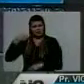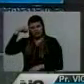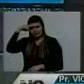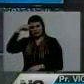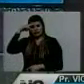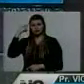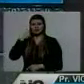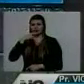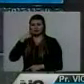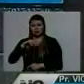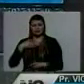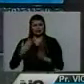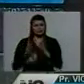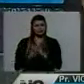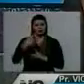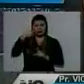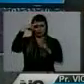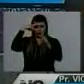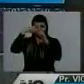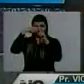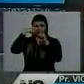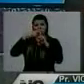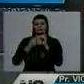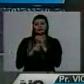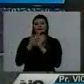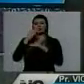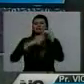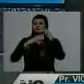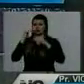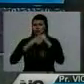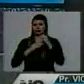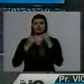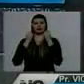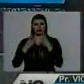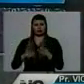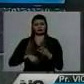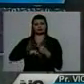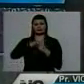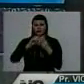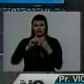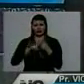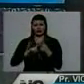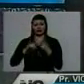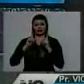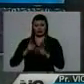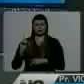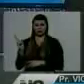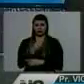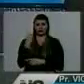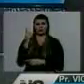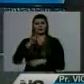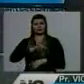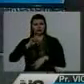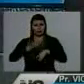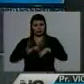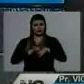encima de mis experiencias negativas que tal vez haya tenido. Segundo, como buenos paraguayos nos